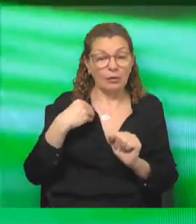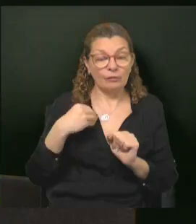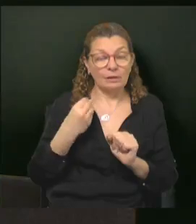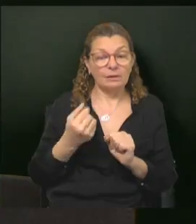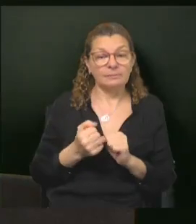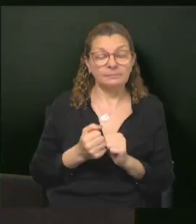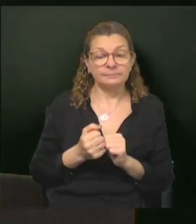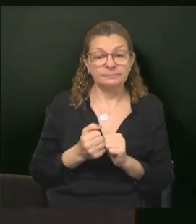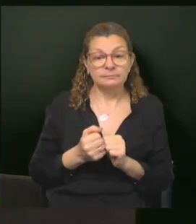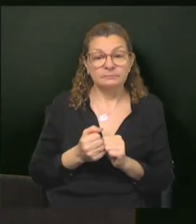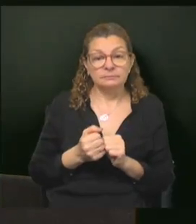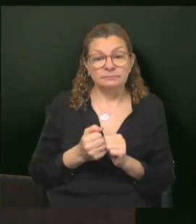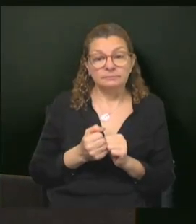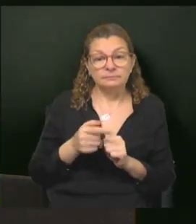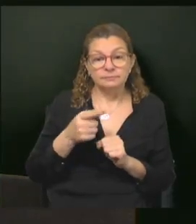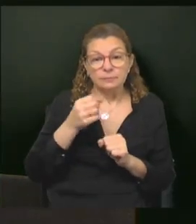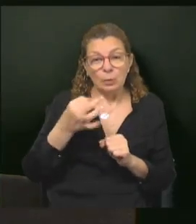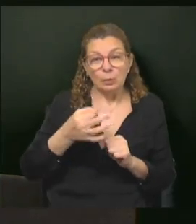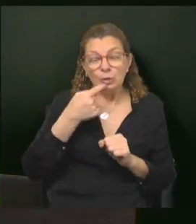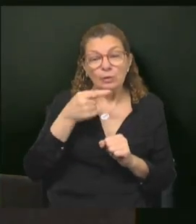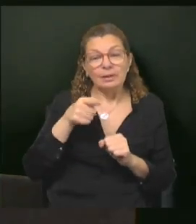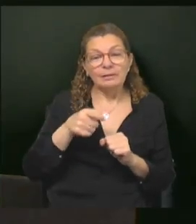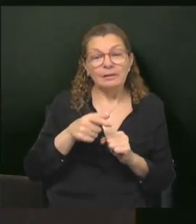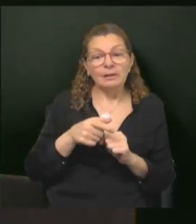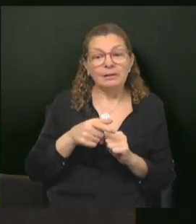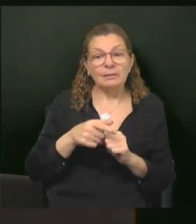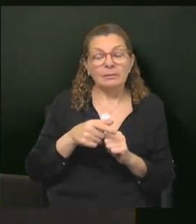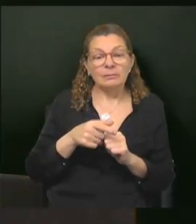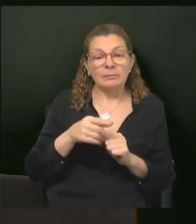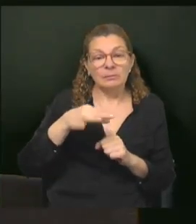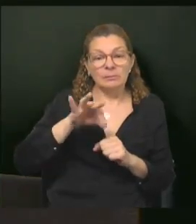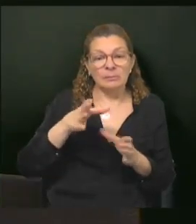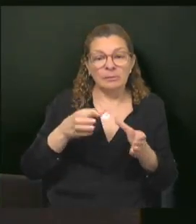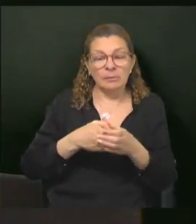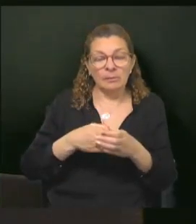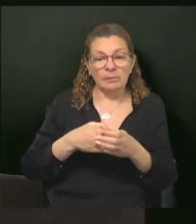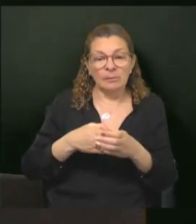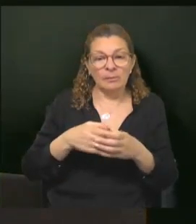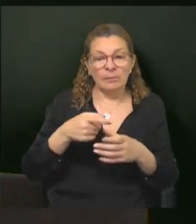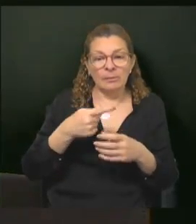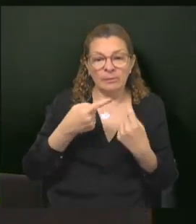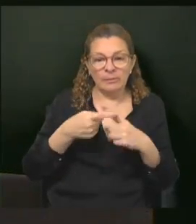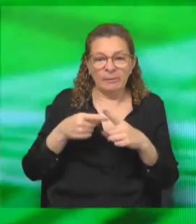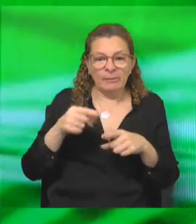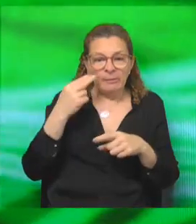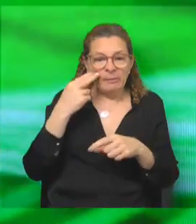Eh bueno justamente cuando tú mencionabas lo de eh fue el único partido de la coalición que no fue tocado por causas judiciales en este caso y